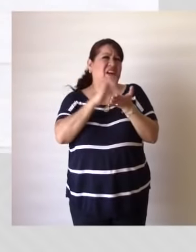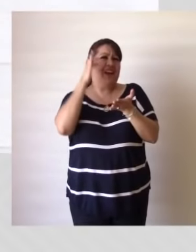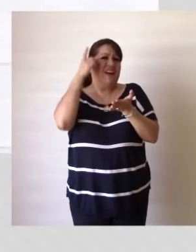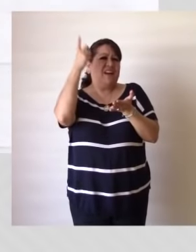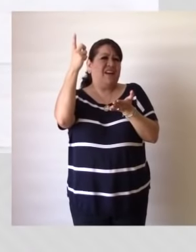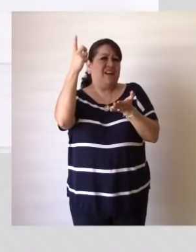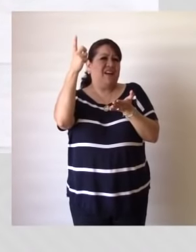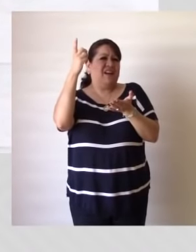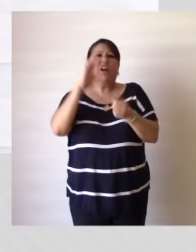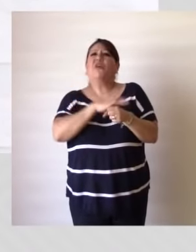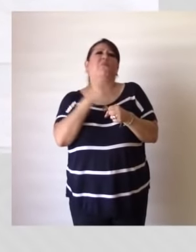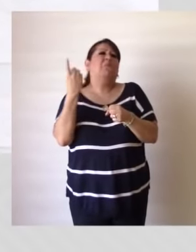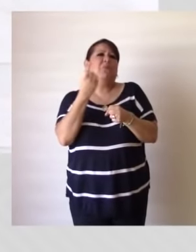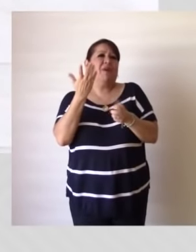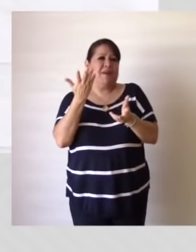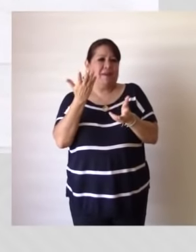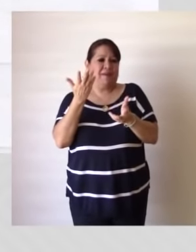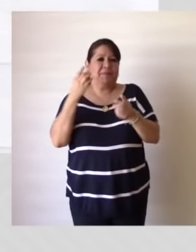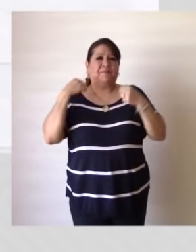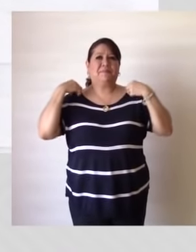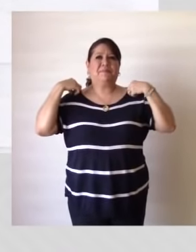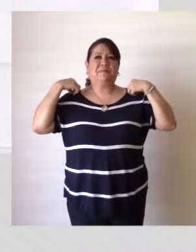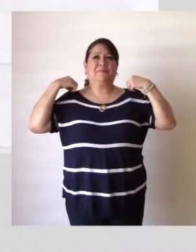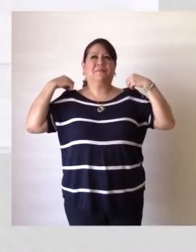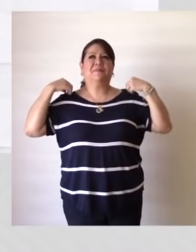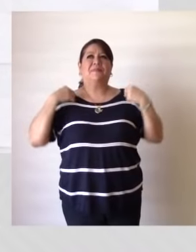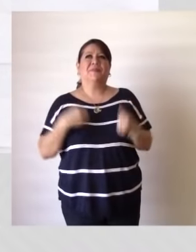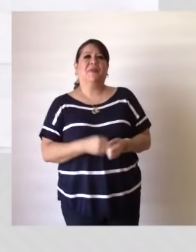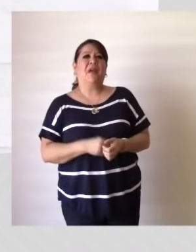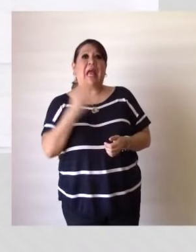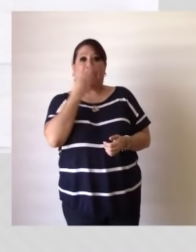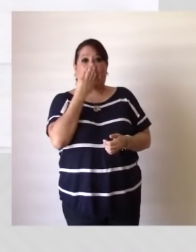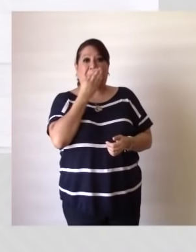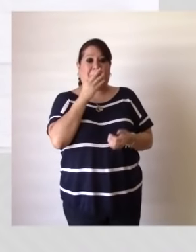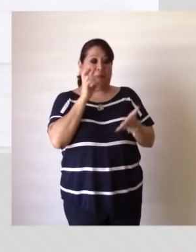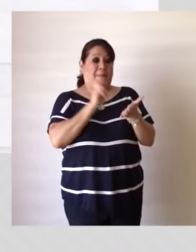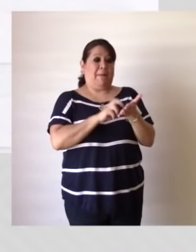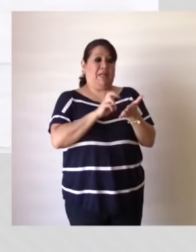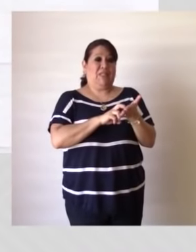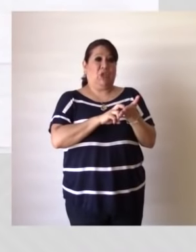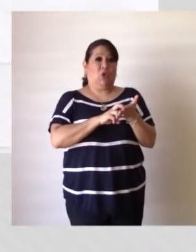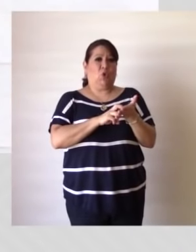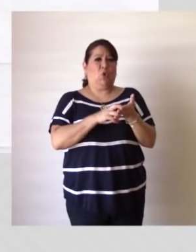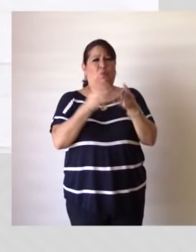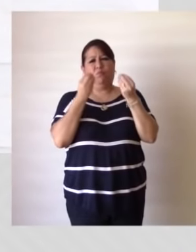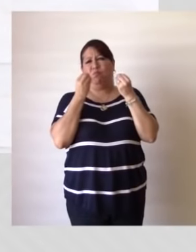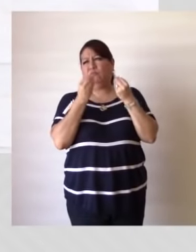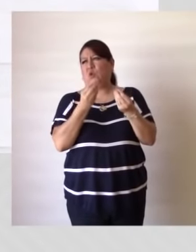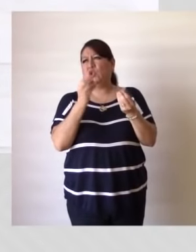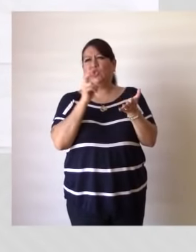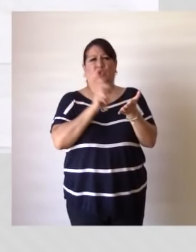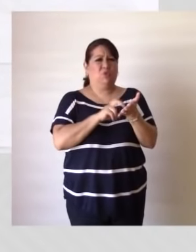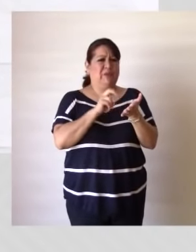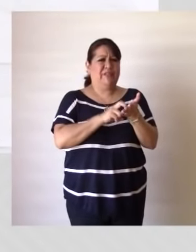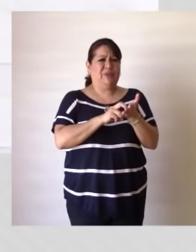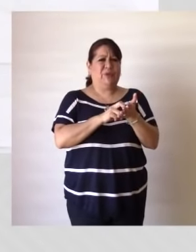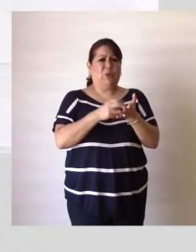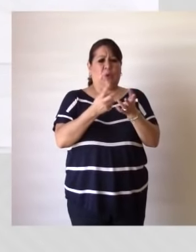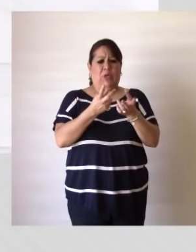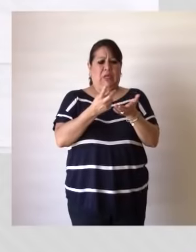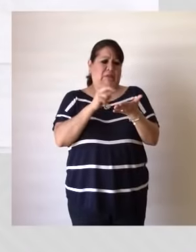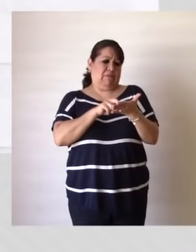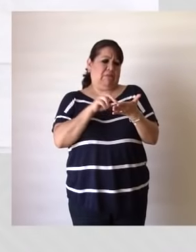que nos hablan acerca de ser agradecidos delante de dios y ser agradecidos entre nosotros aun el